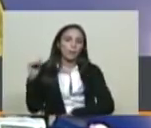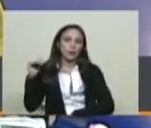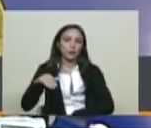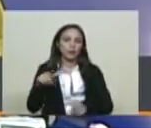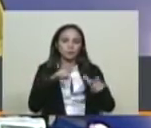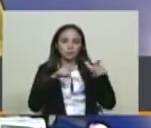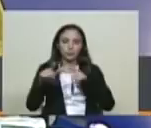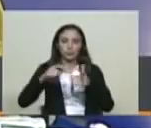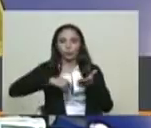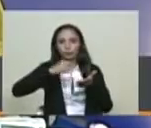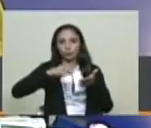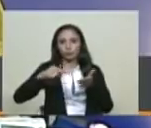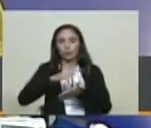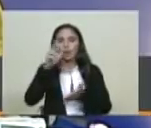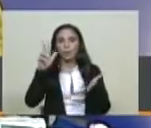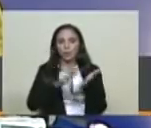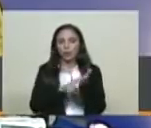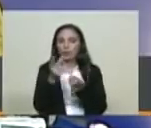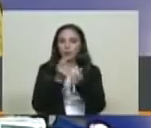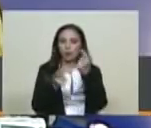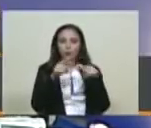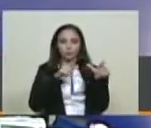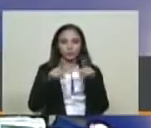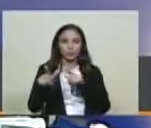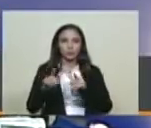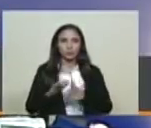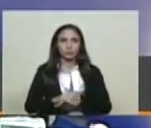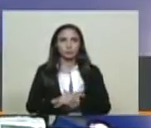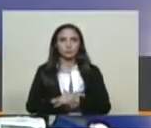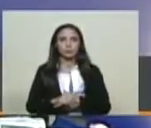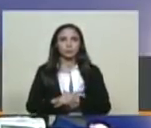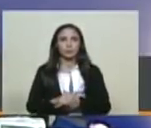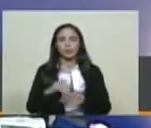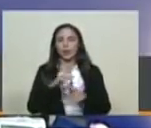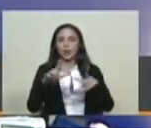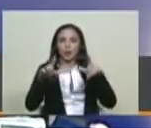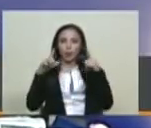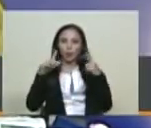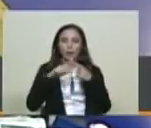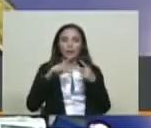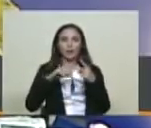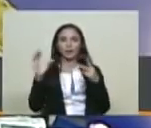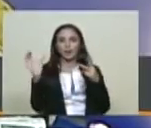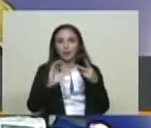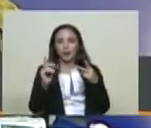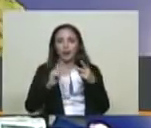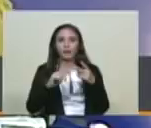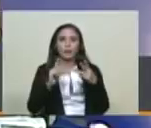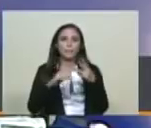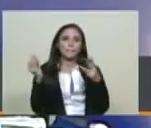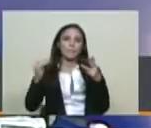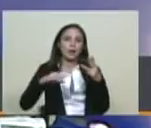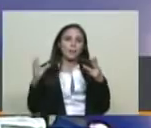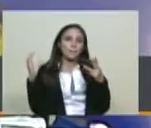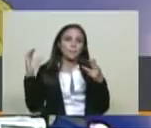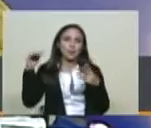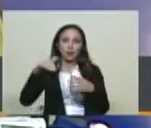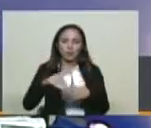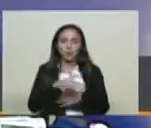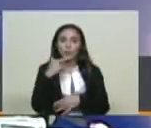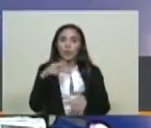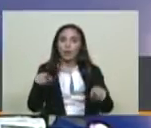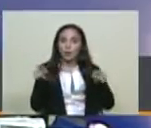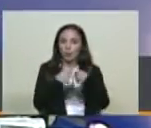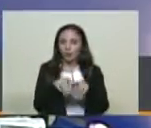Correcto. Acabo de aprobar recursos para La Guaira, para Caracas, para Miranda. Igual quiero